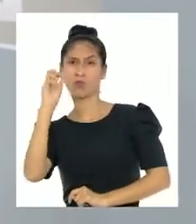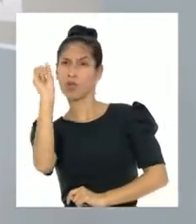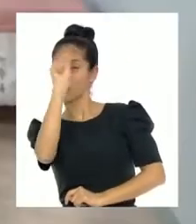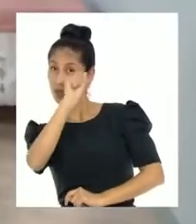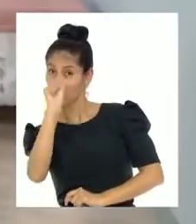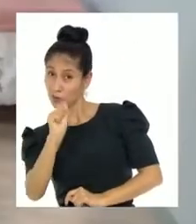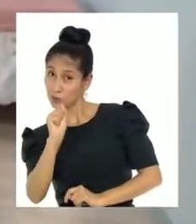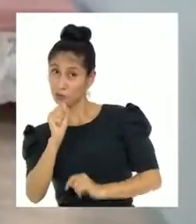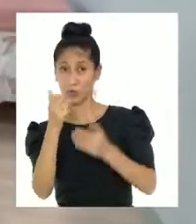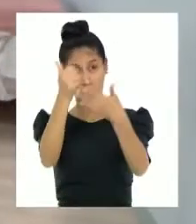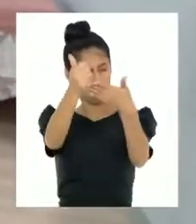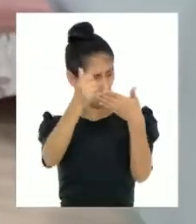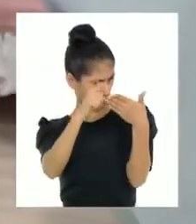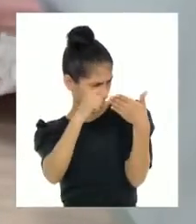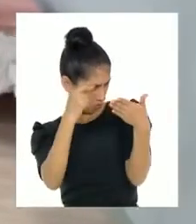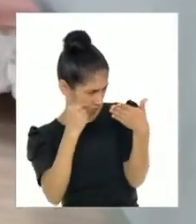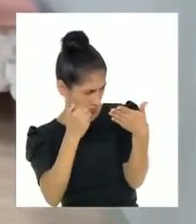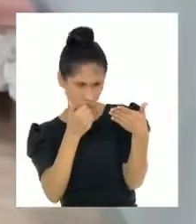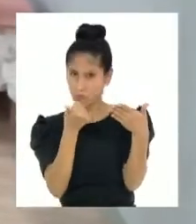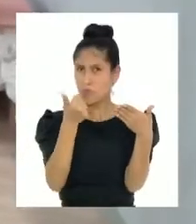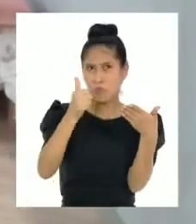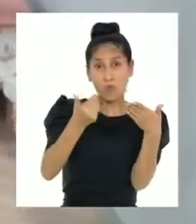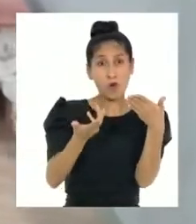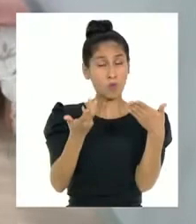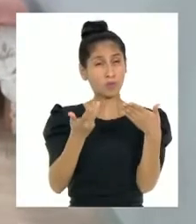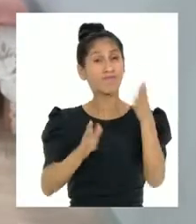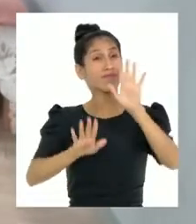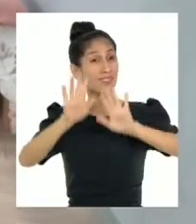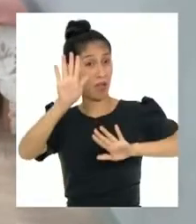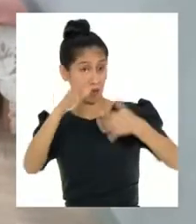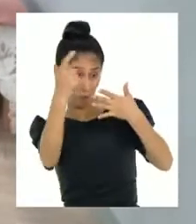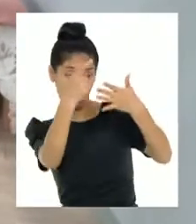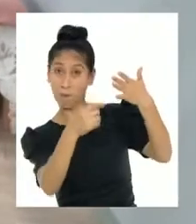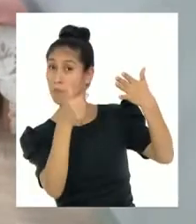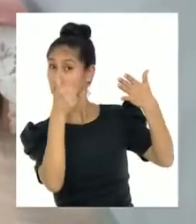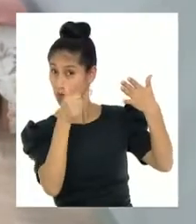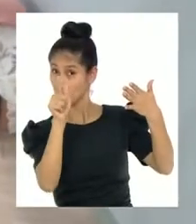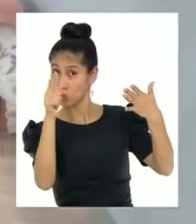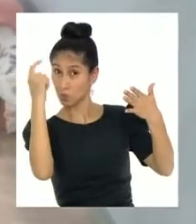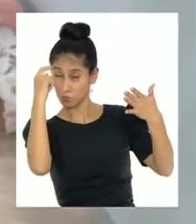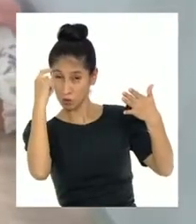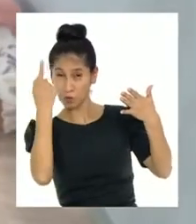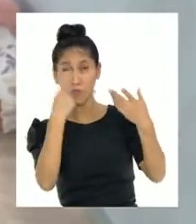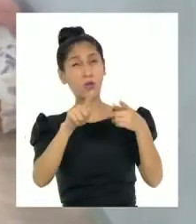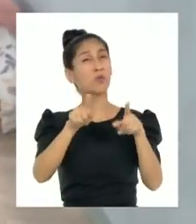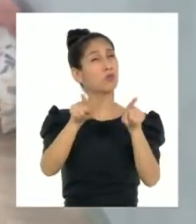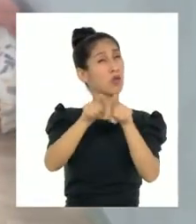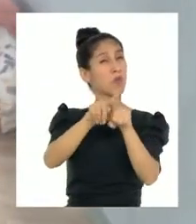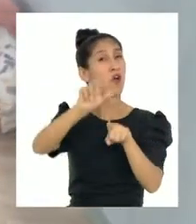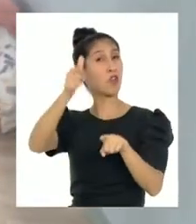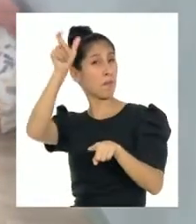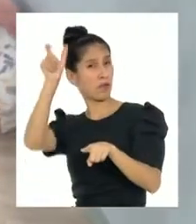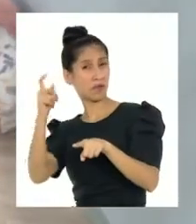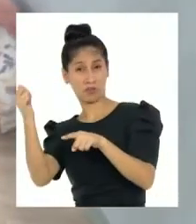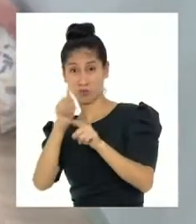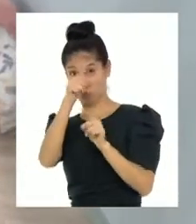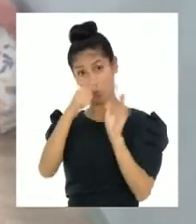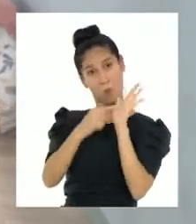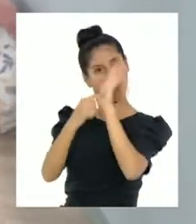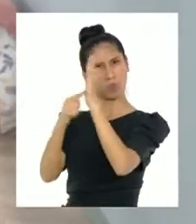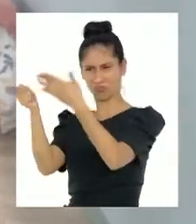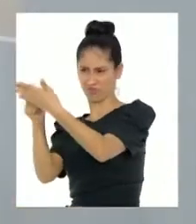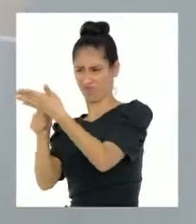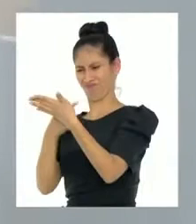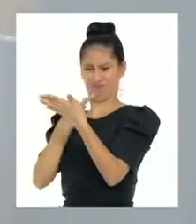tema. Y a veces, así tengamos buenos argumentos, la otra persona puede pensar distinto. Ahí